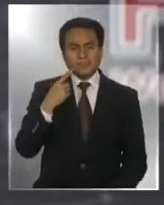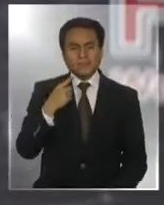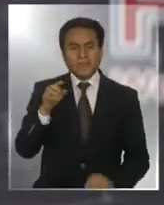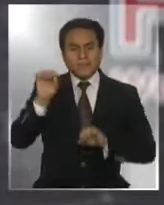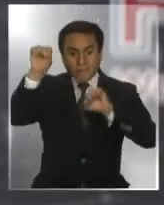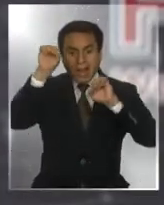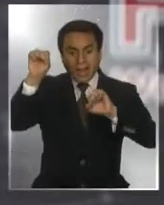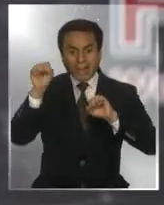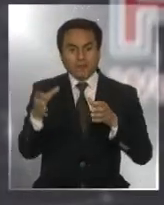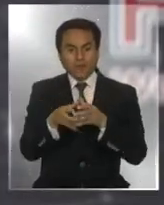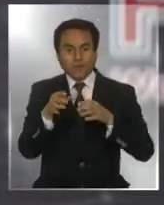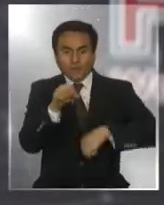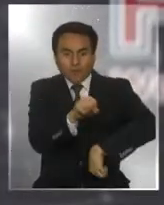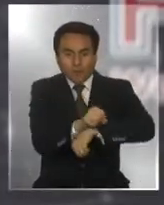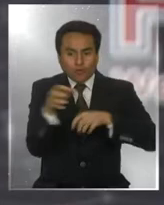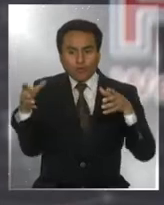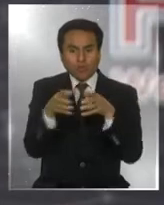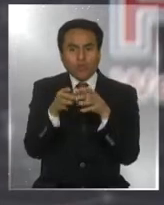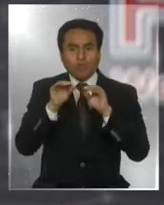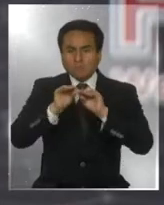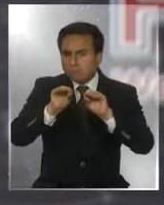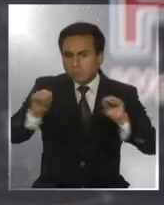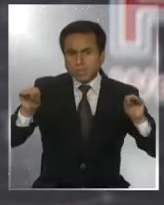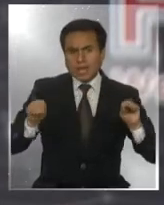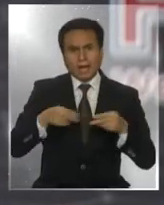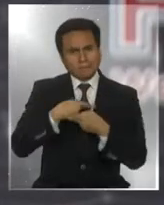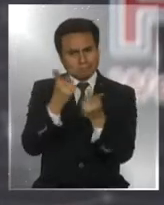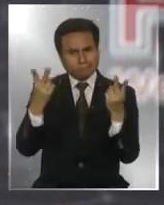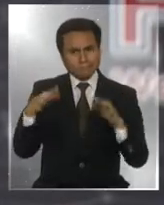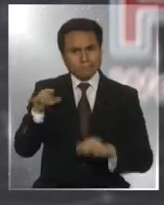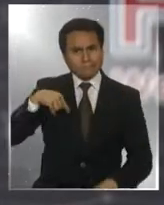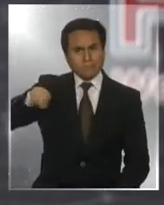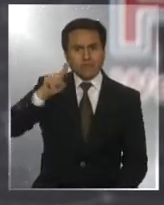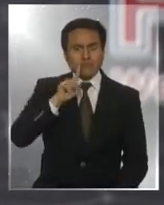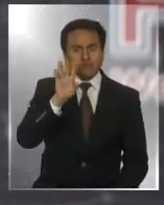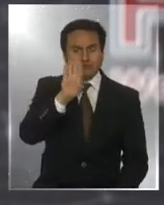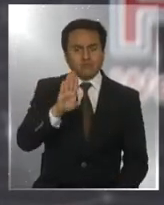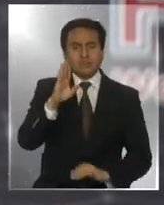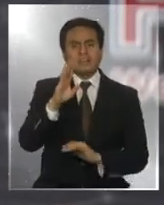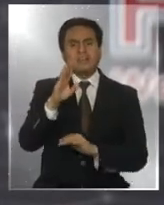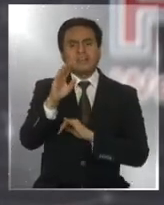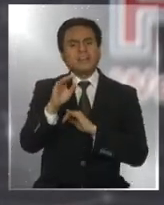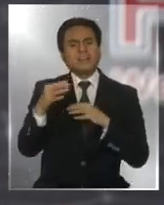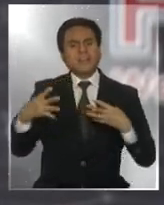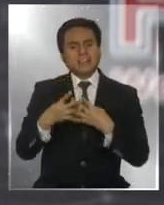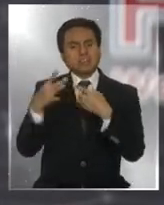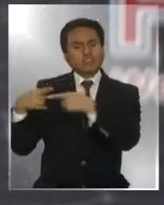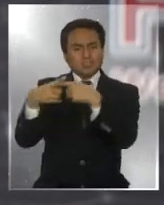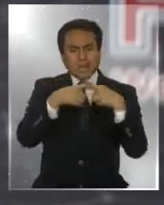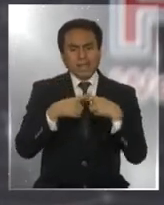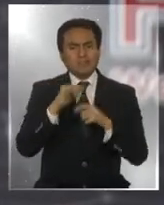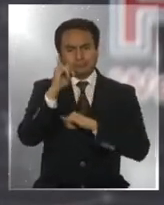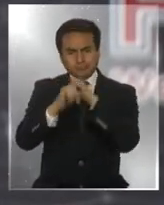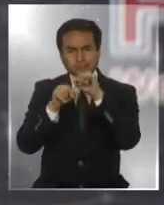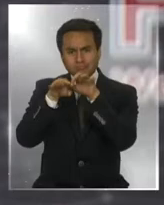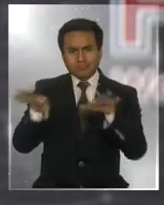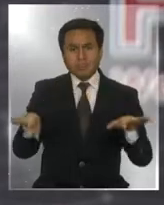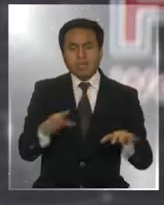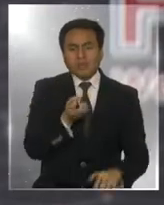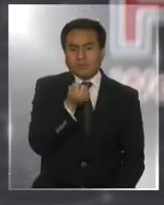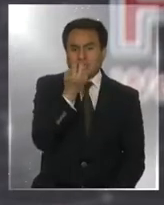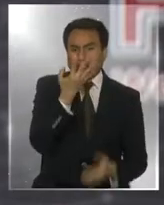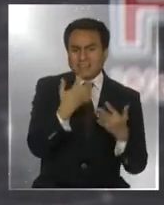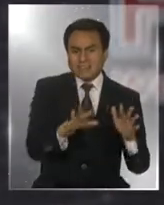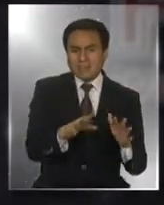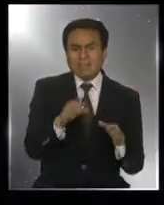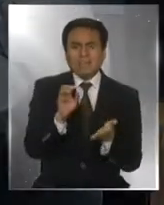las barras ya han hecho sus comunicados, que están ahí, están en las redes sociales. Ya ocurrió en la Florida. ¿Qué